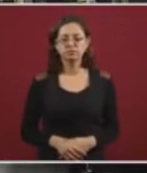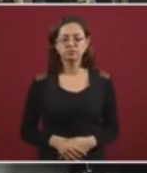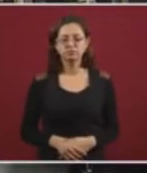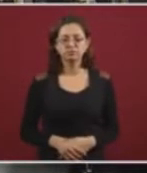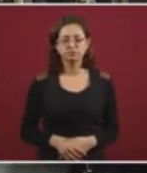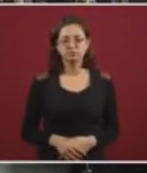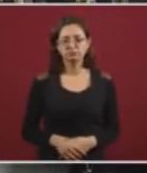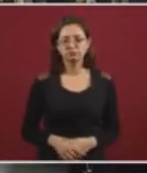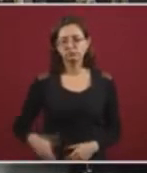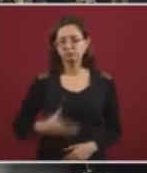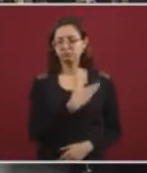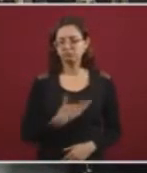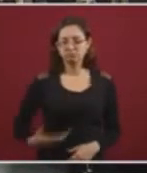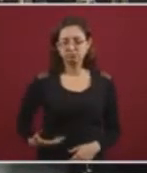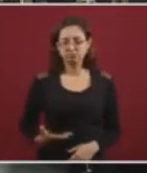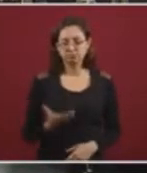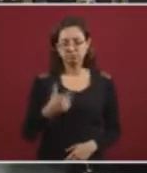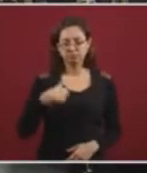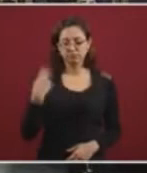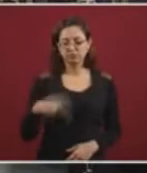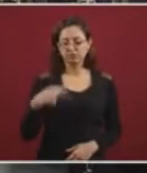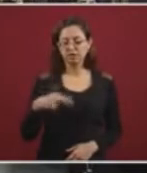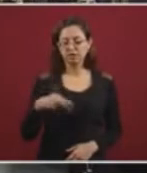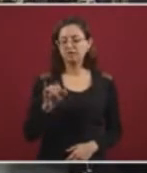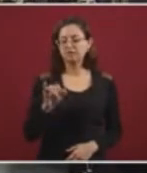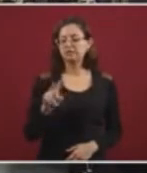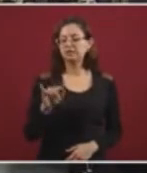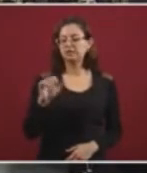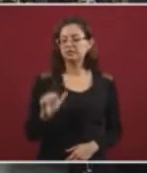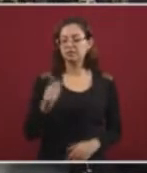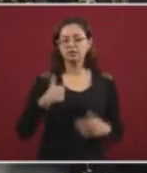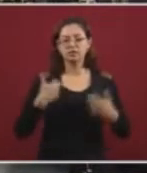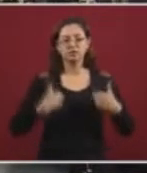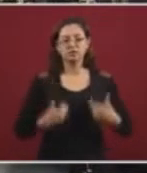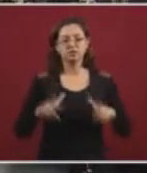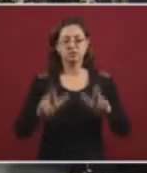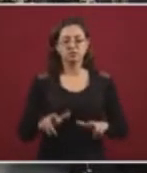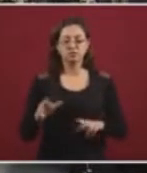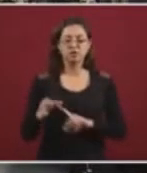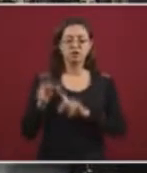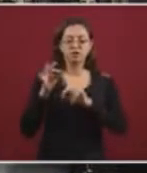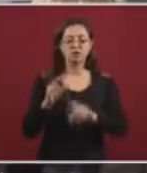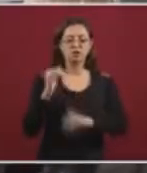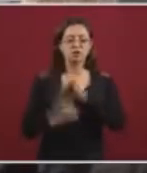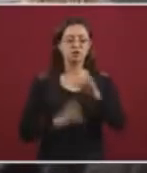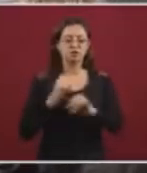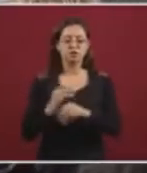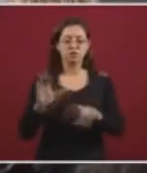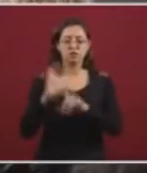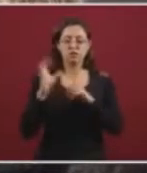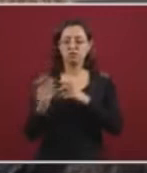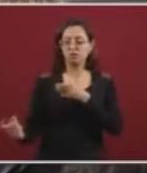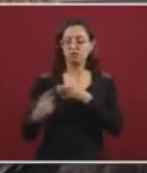Señor presidente, mi nombre es Silvia Chocarro y estoy aquí en representación de una misión internacional integrada por